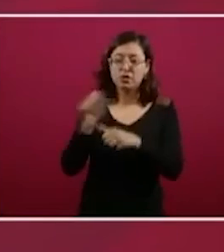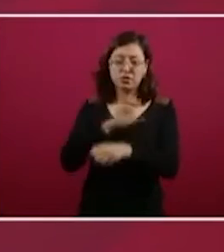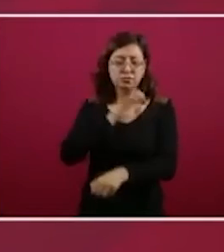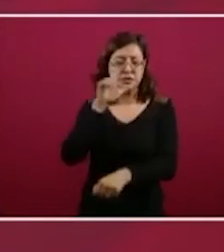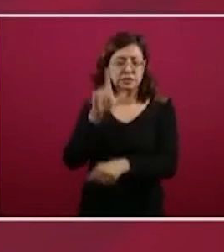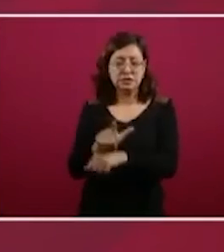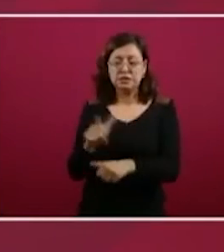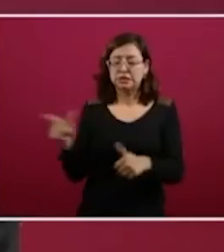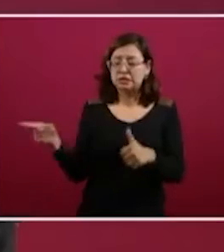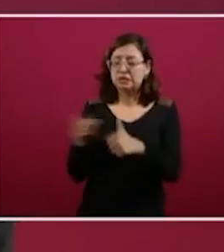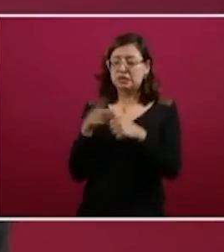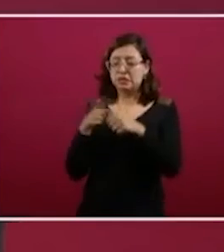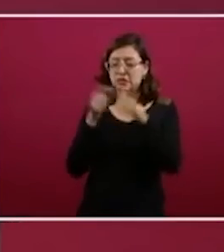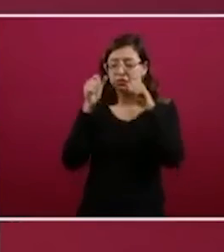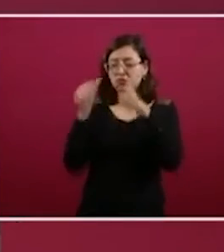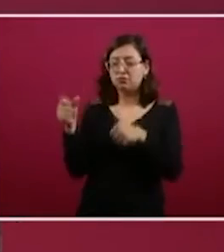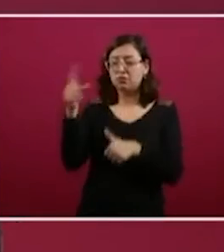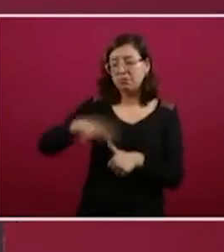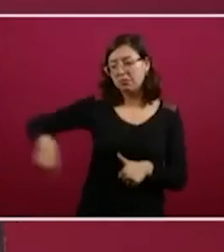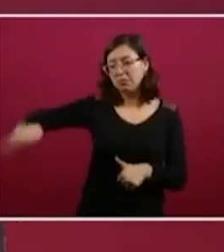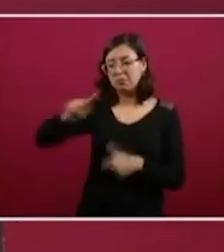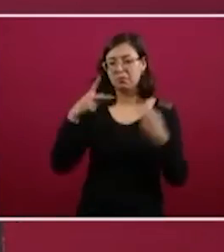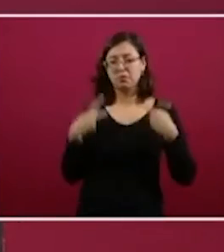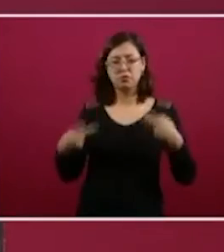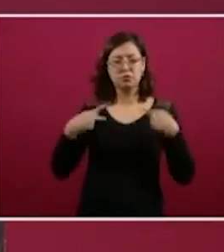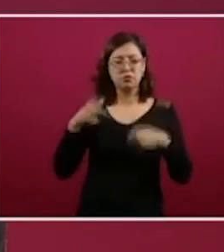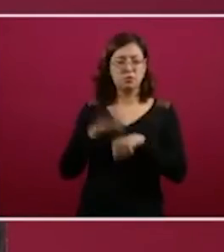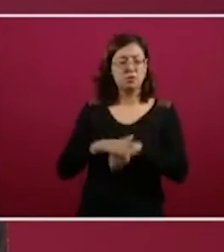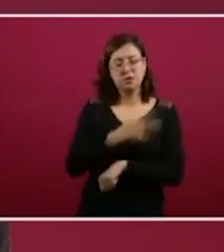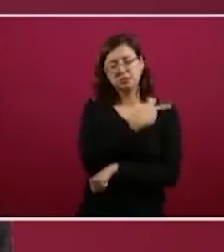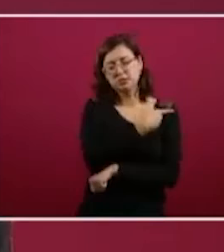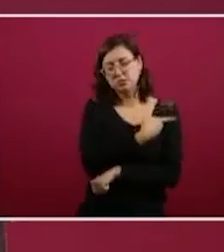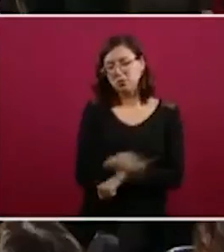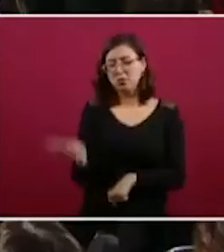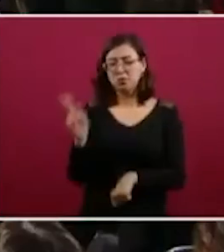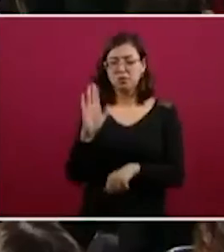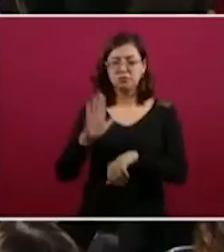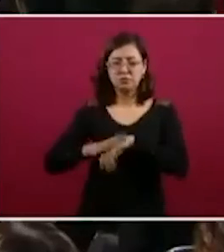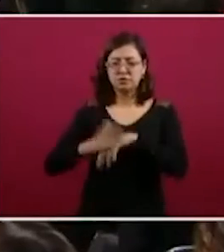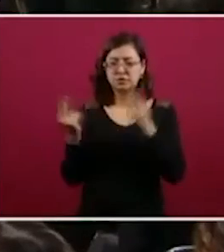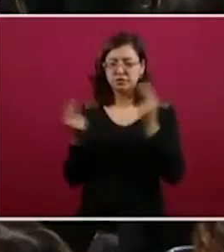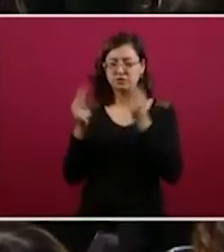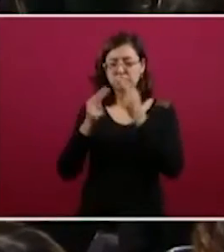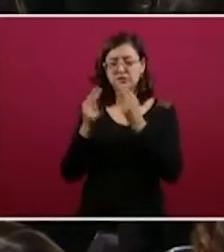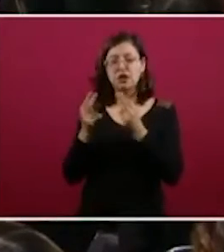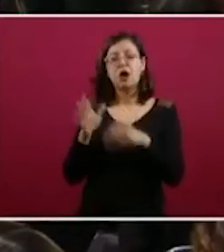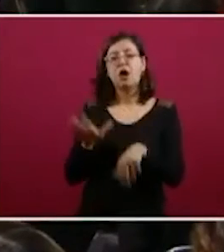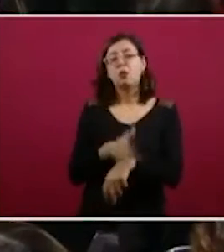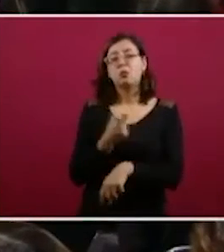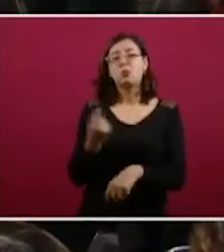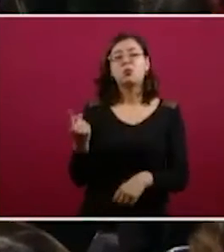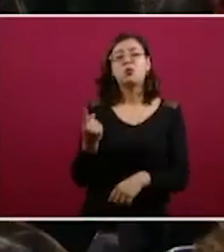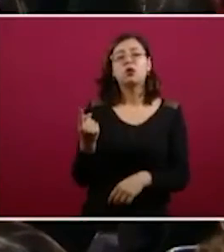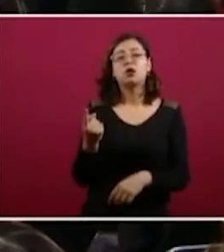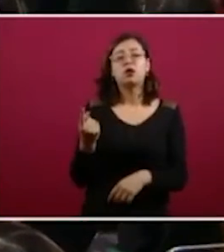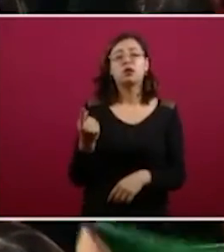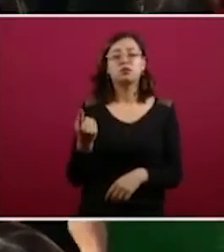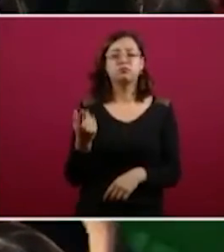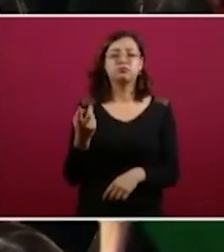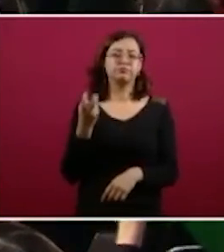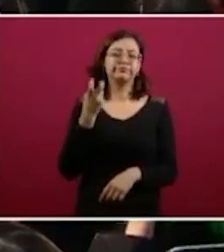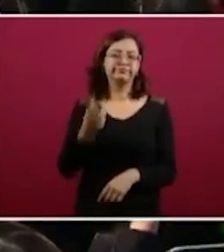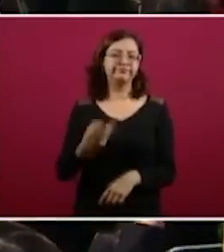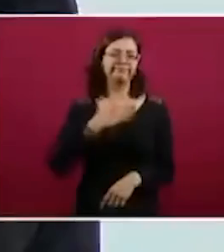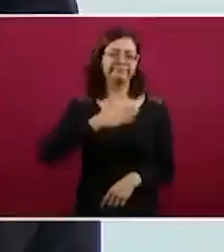a los más necesitados, a los más pobres, porque consideramos que eso es la